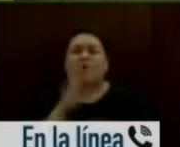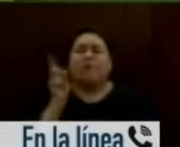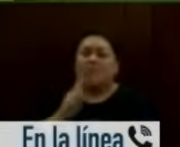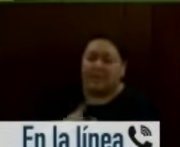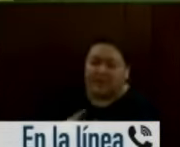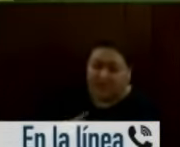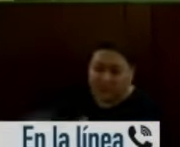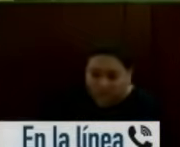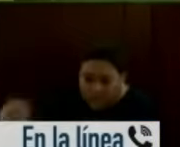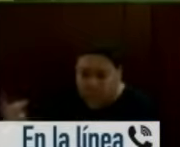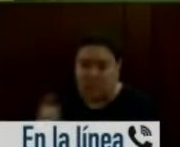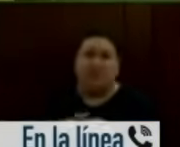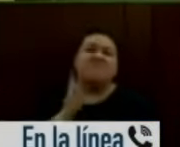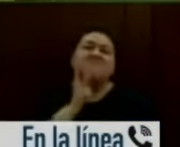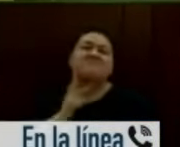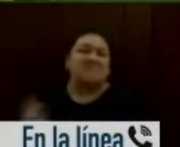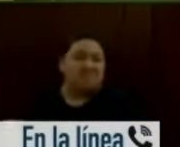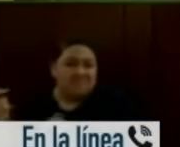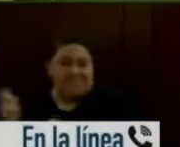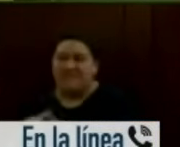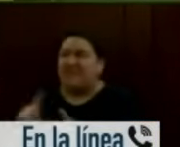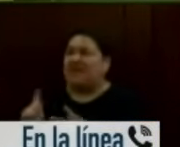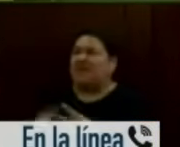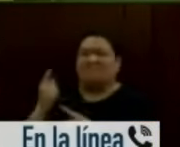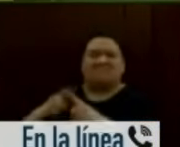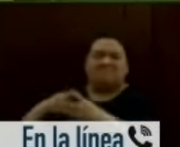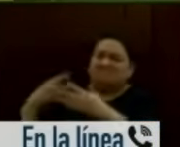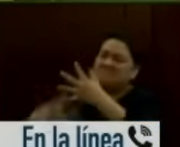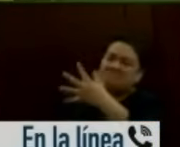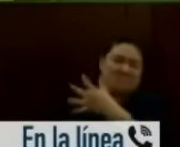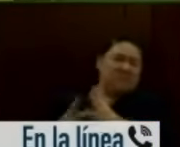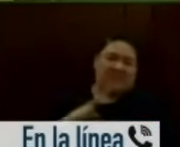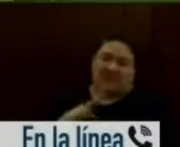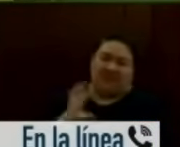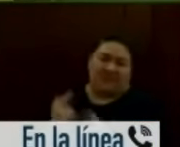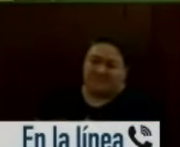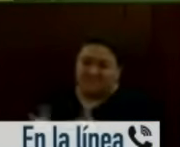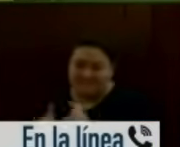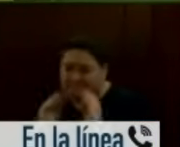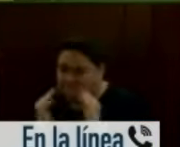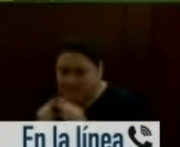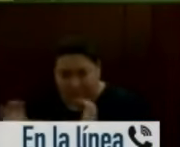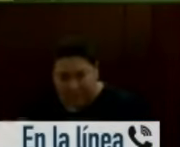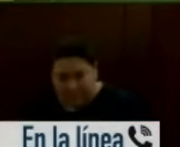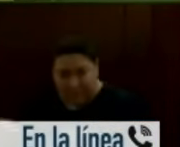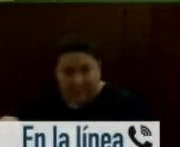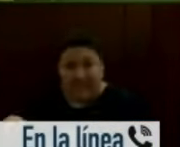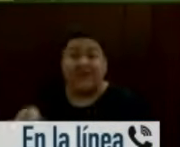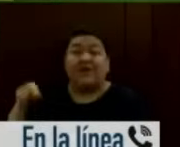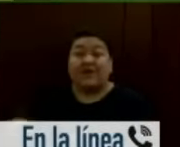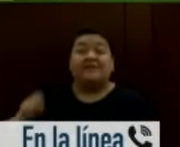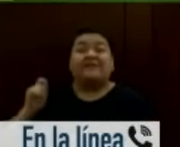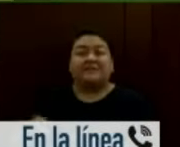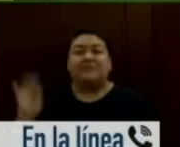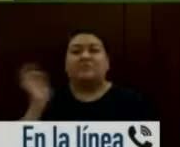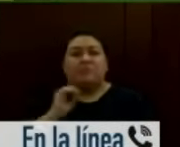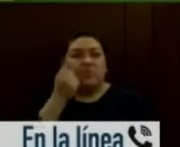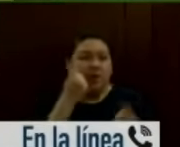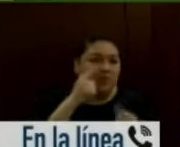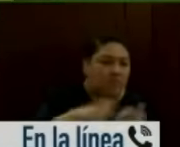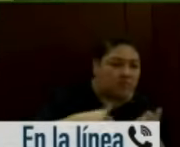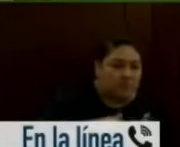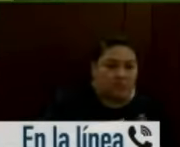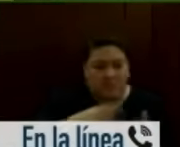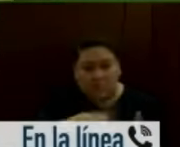se presentó, es que más de la mitad de los distritos electorales hay un riesgo alto de que el